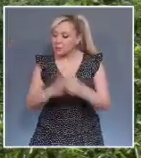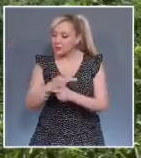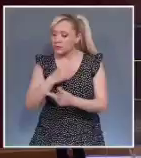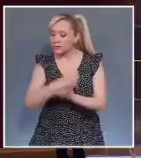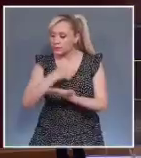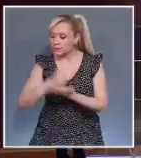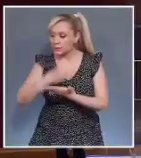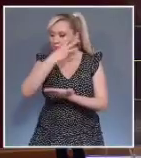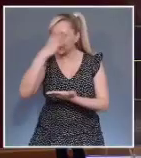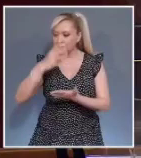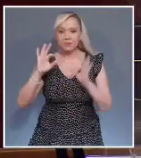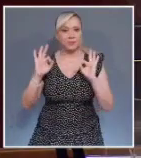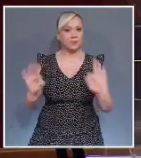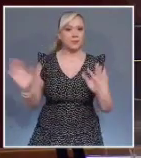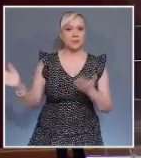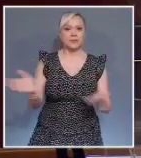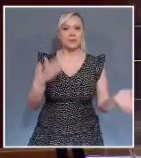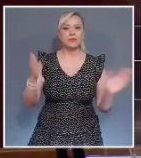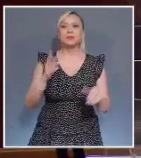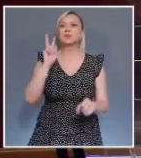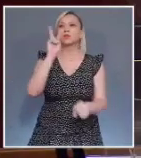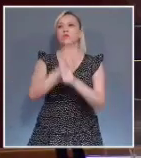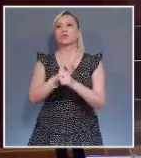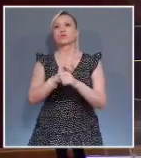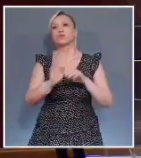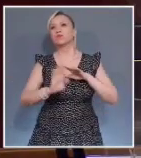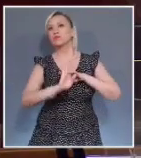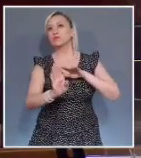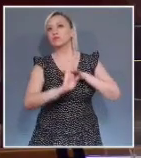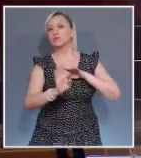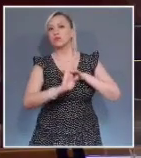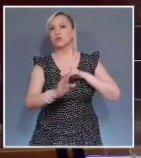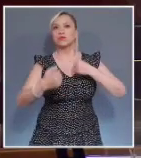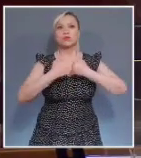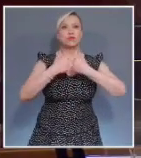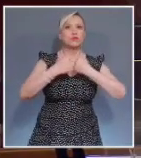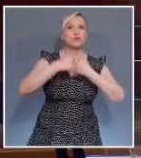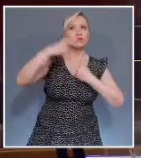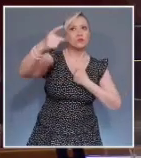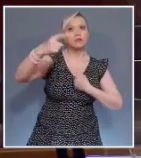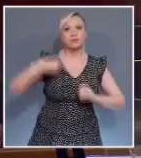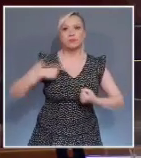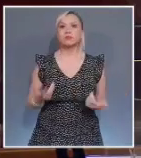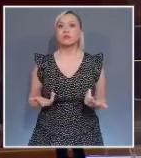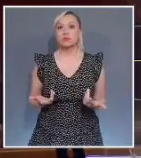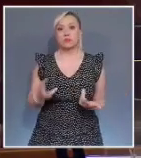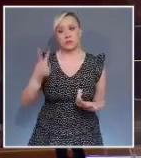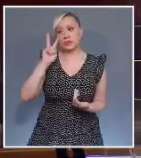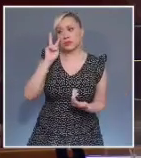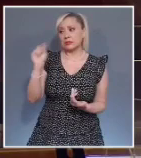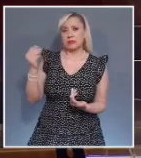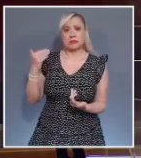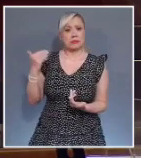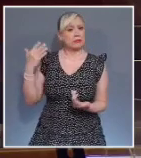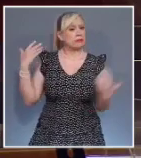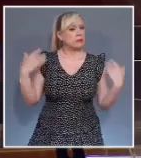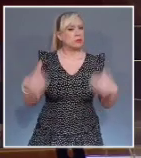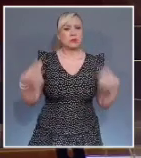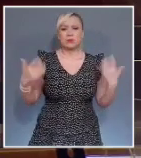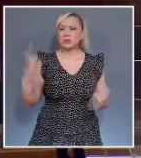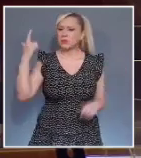migratorias. Acabamos de ver una tragedia terrible, precisamente en un